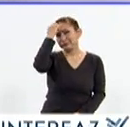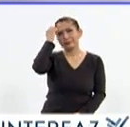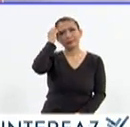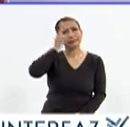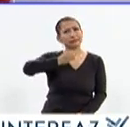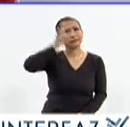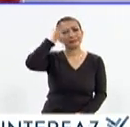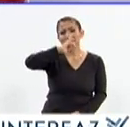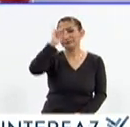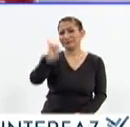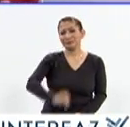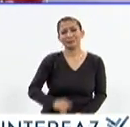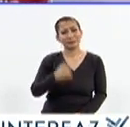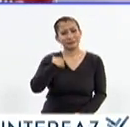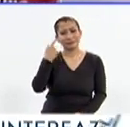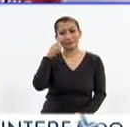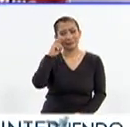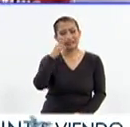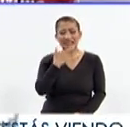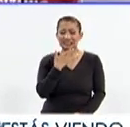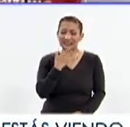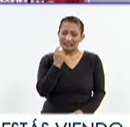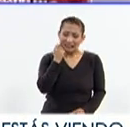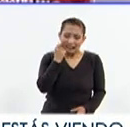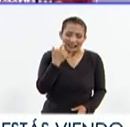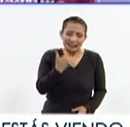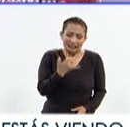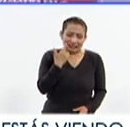inolvidable, es un reto que